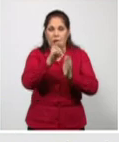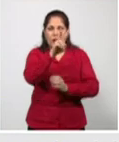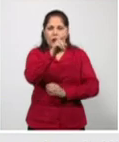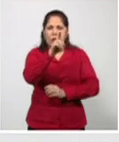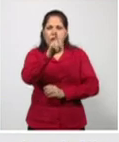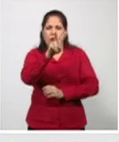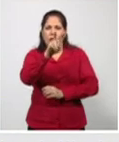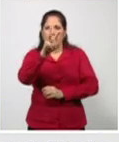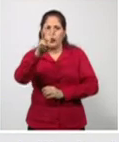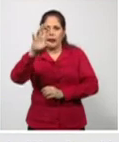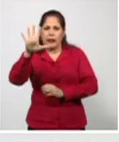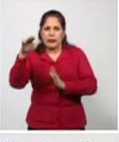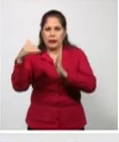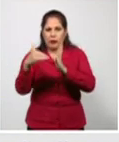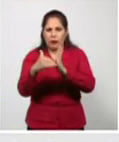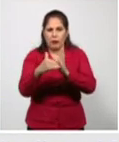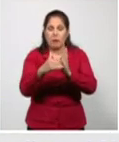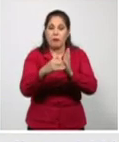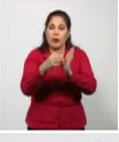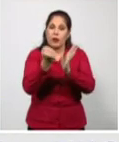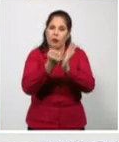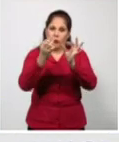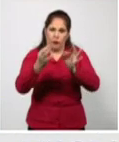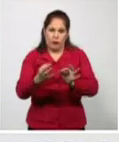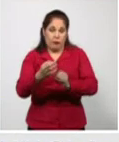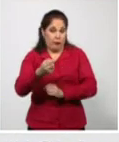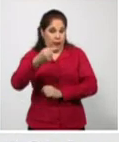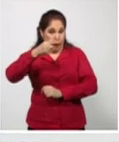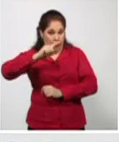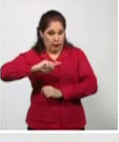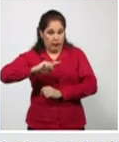106.212.362 confirmados. Activos ayer,